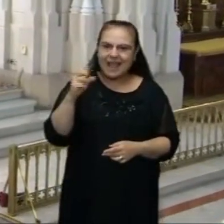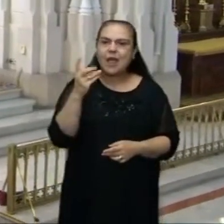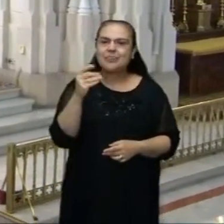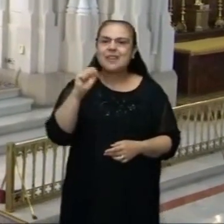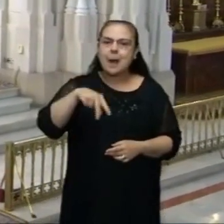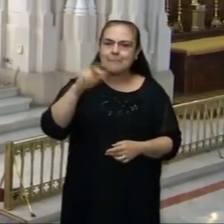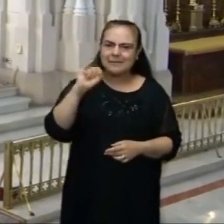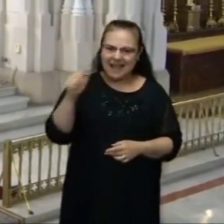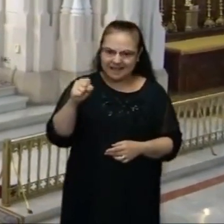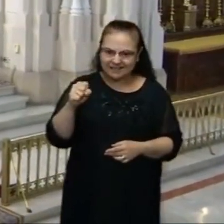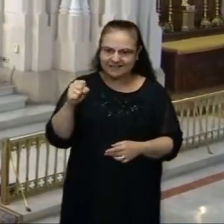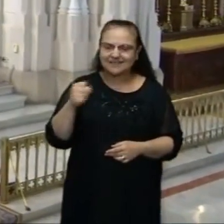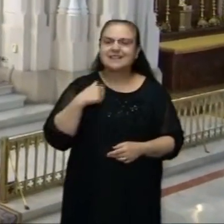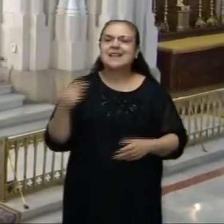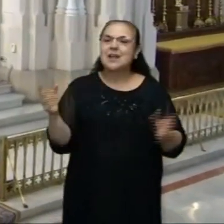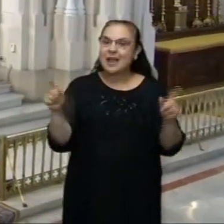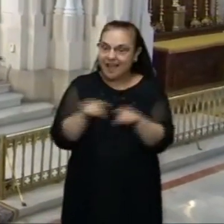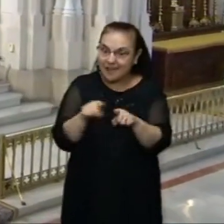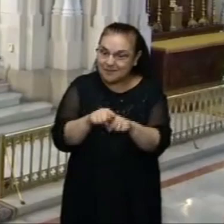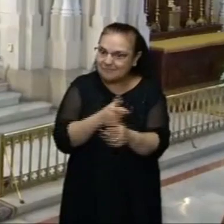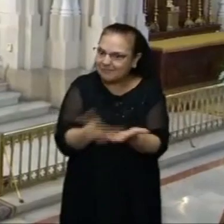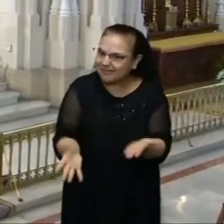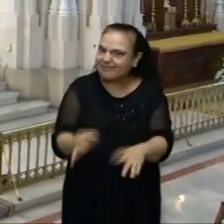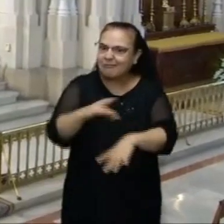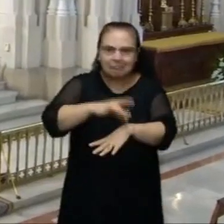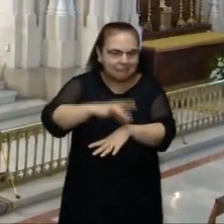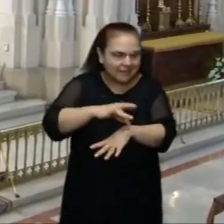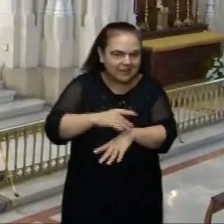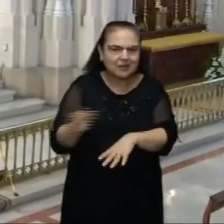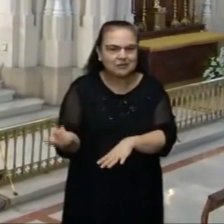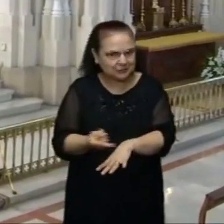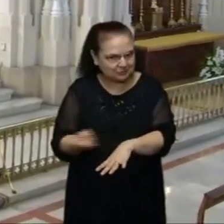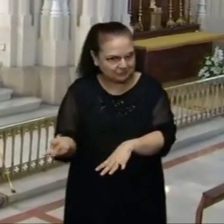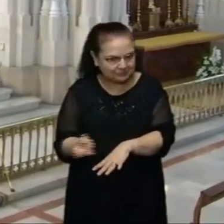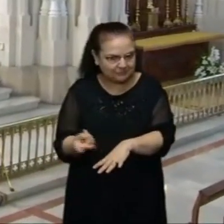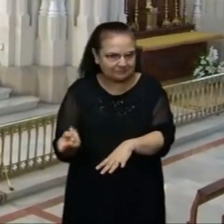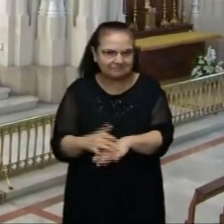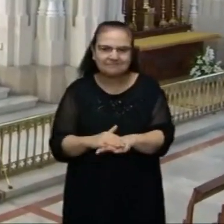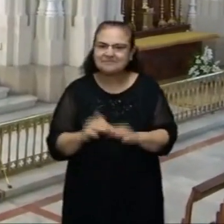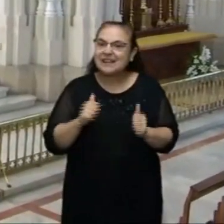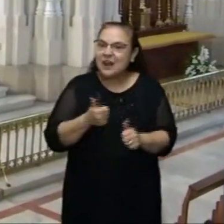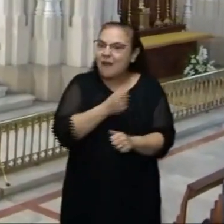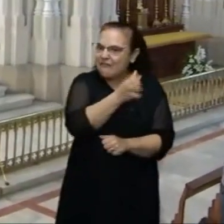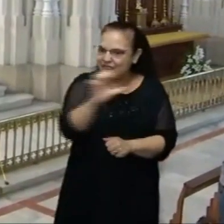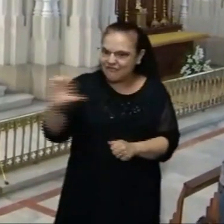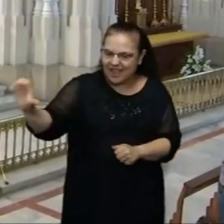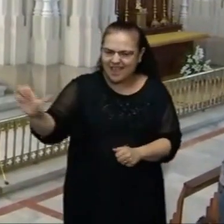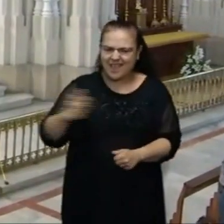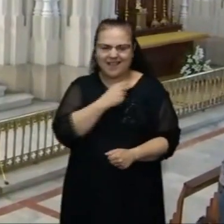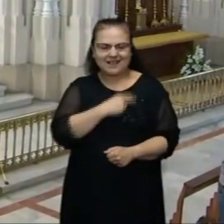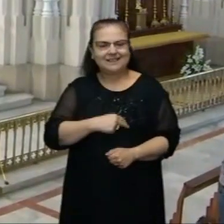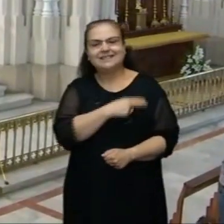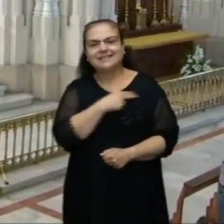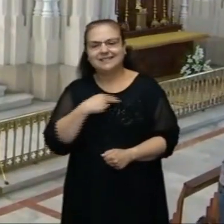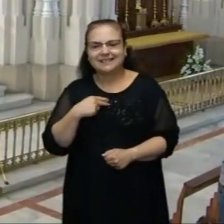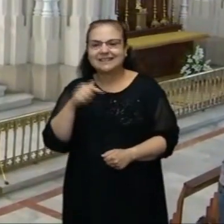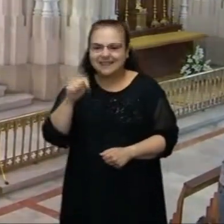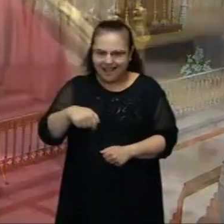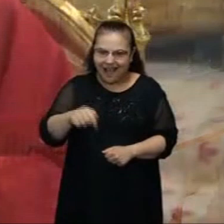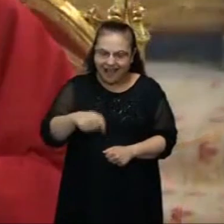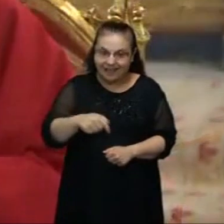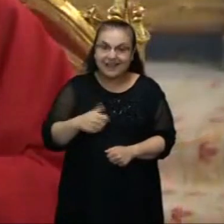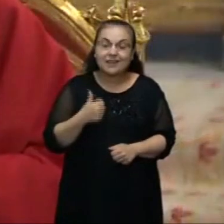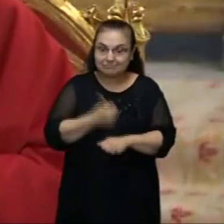hermanos médicos que desde su fe cristiana hacían